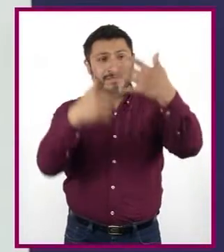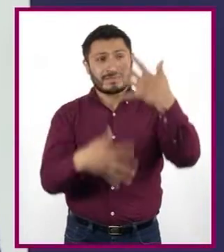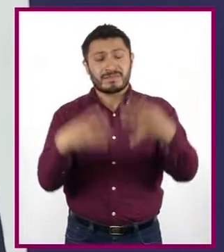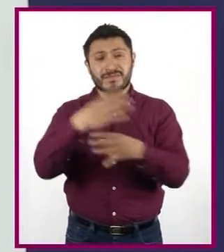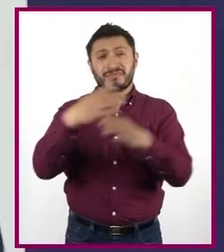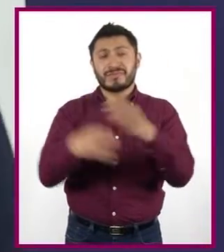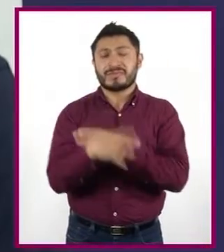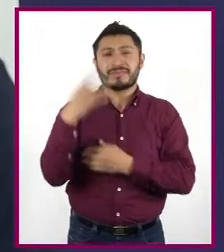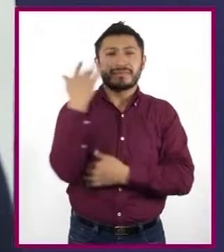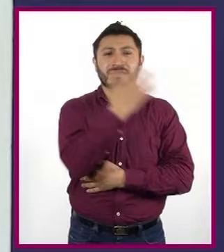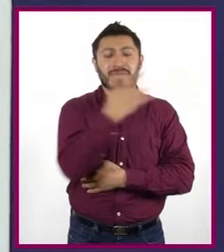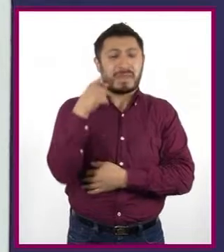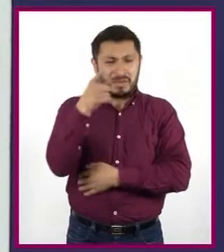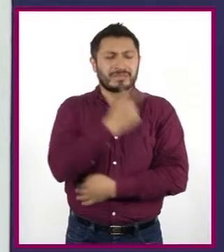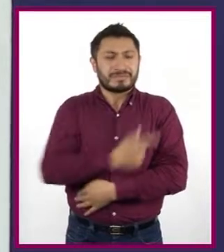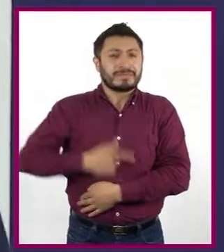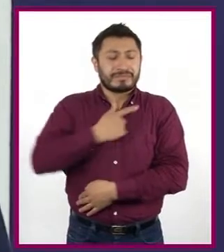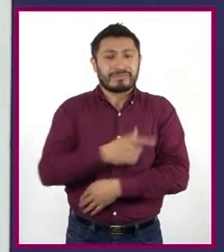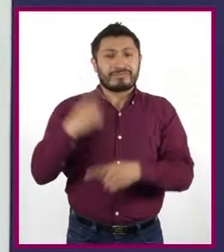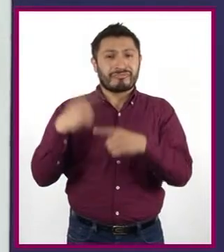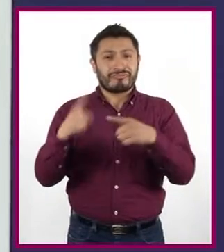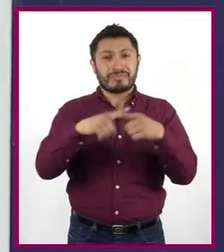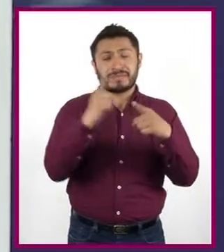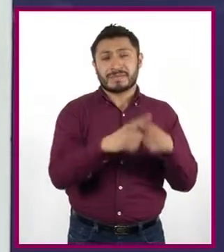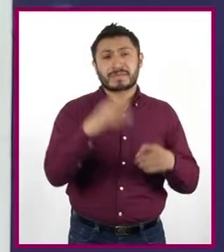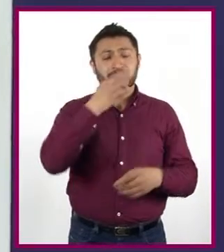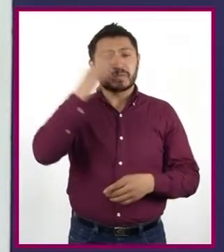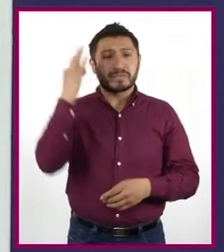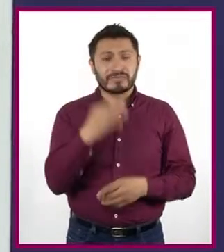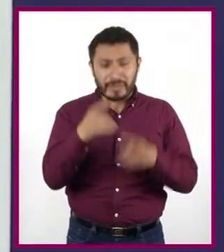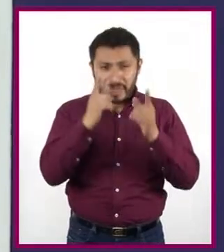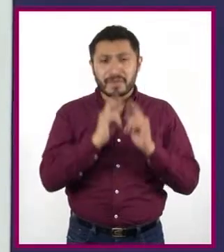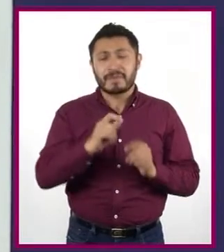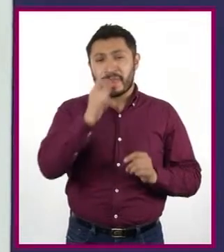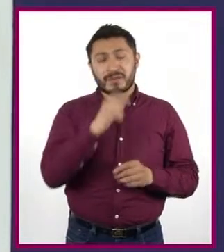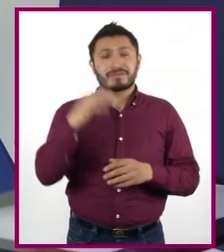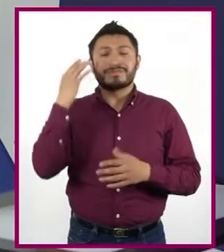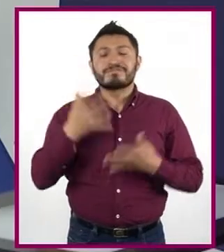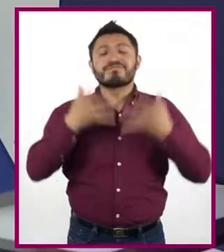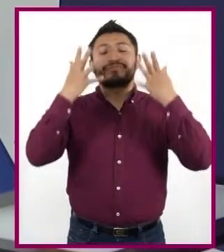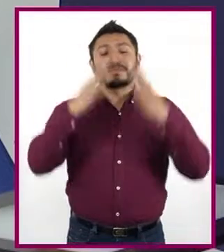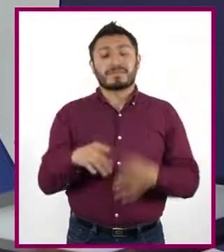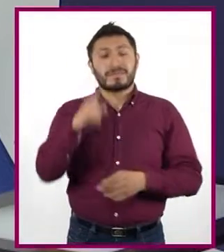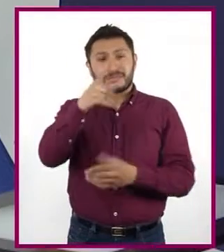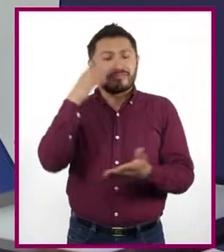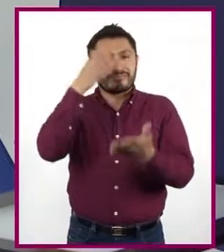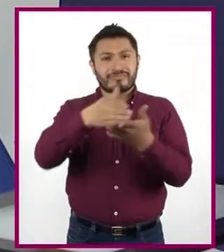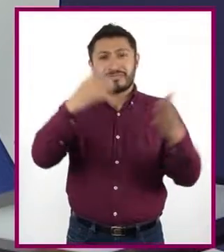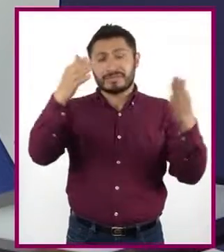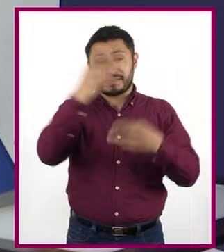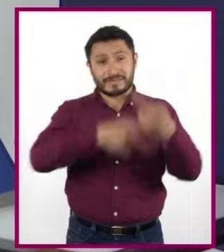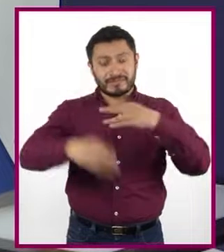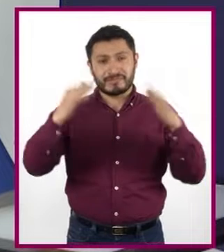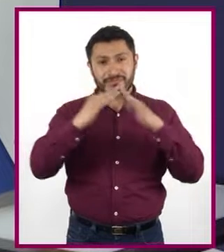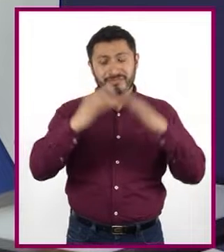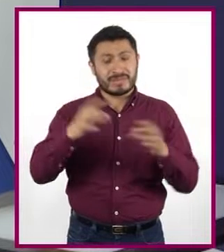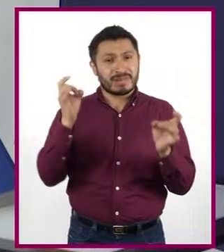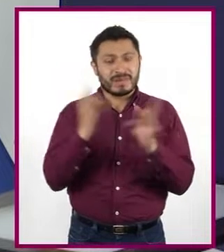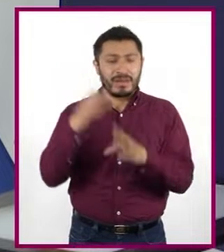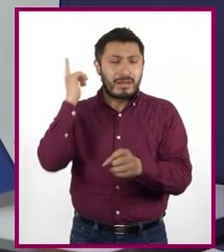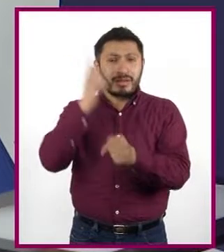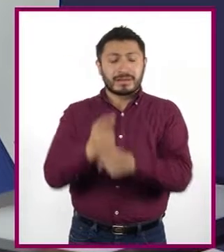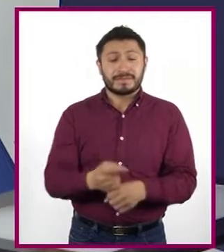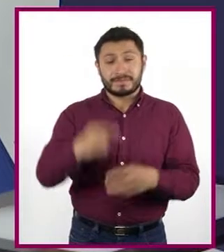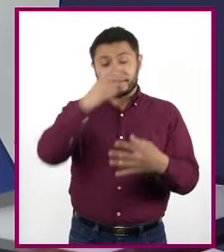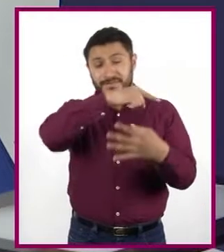saludables que les gustan, con distintos sabores y olores. Llegan a su casa y de pronto se dan cuenta que la tercera parte de